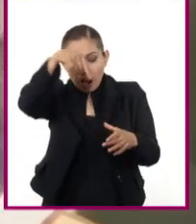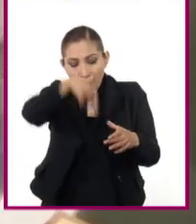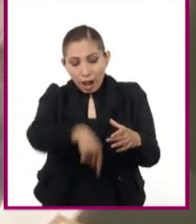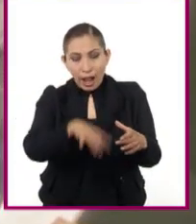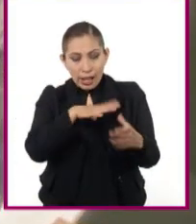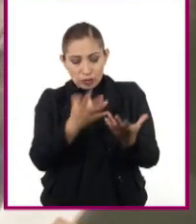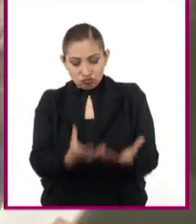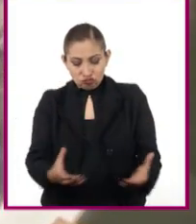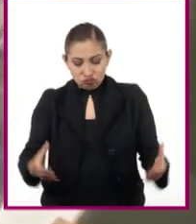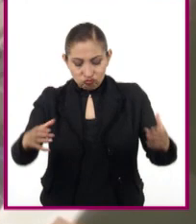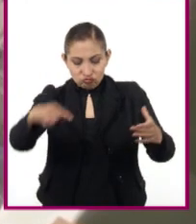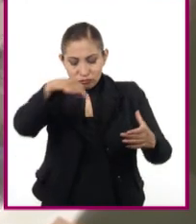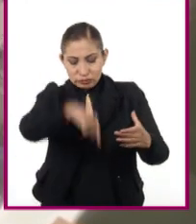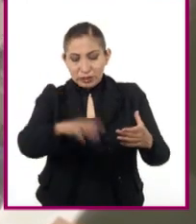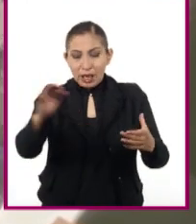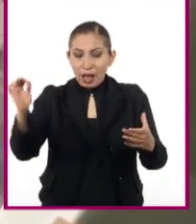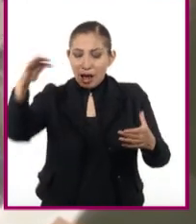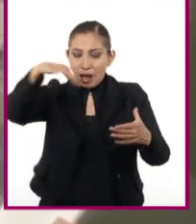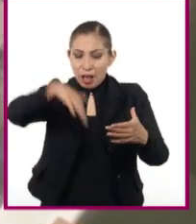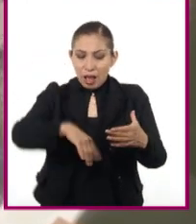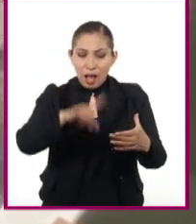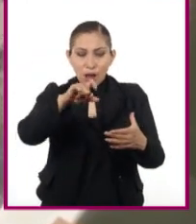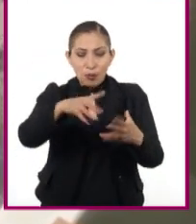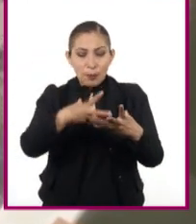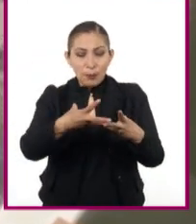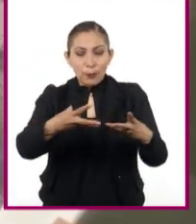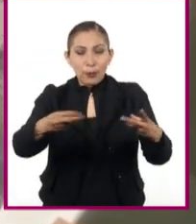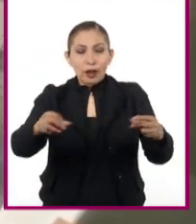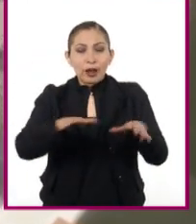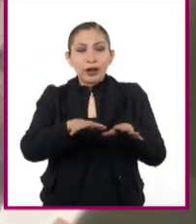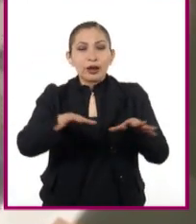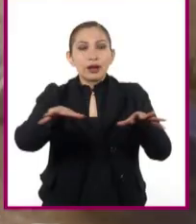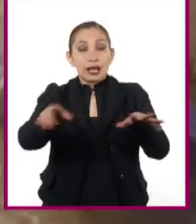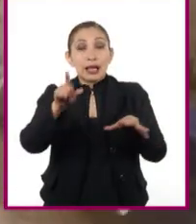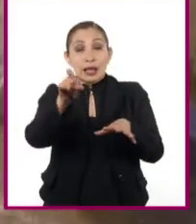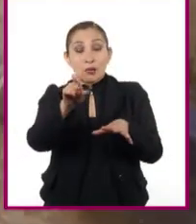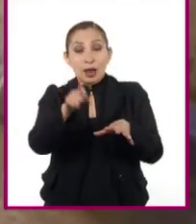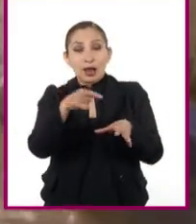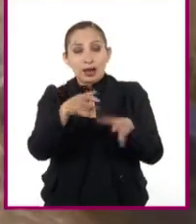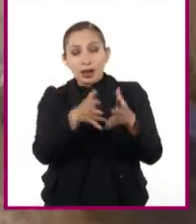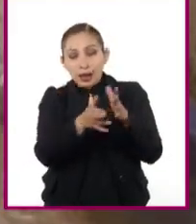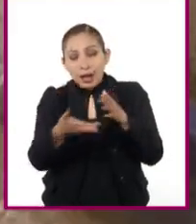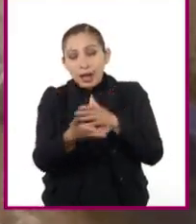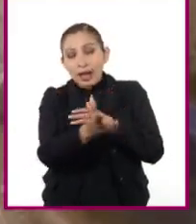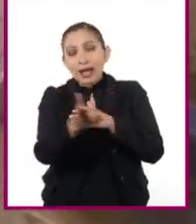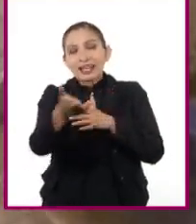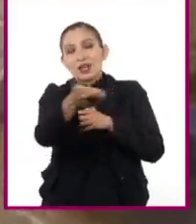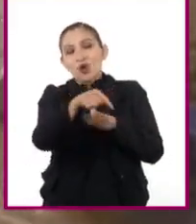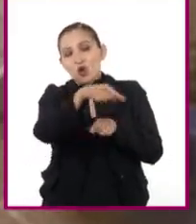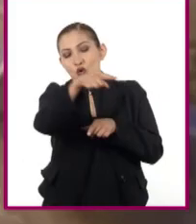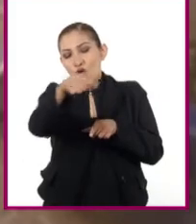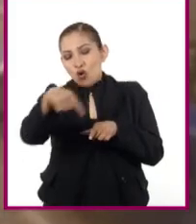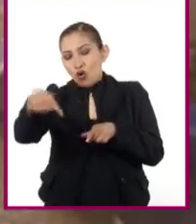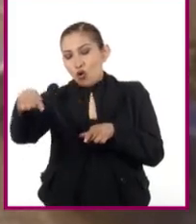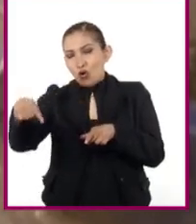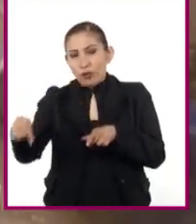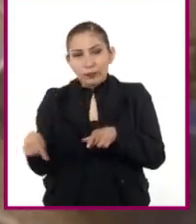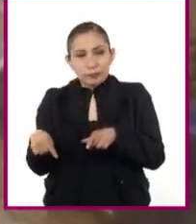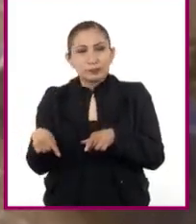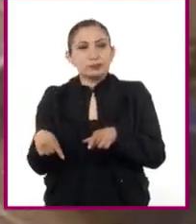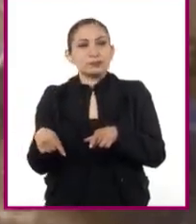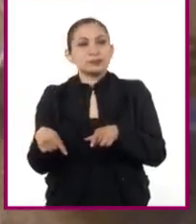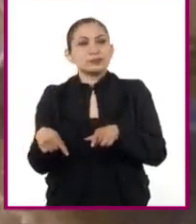hay un tanque donde se disipa la energía para después ese flujo entre al río en una forma